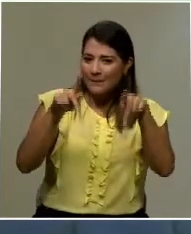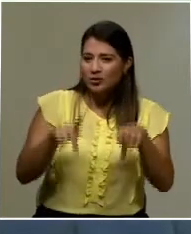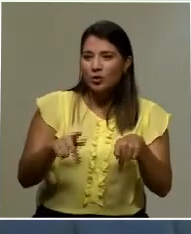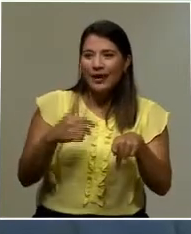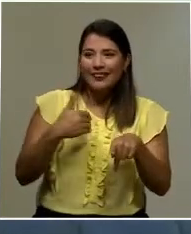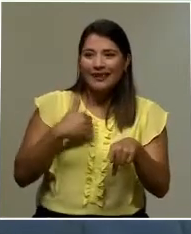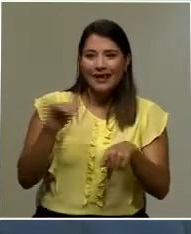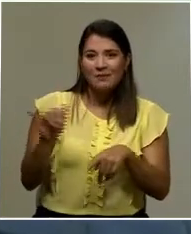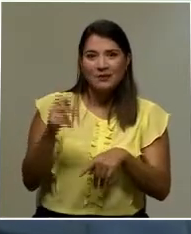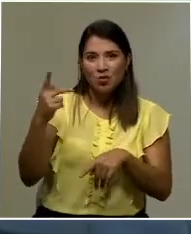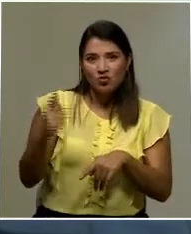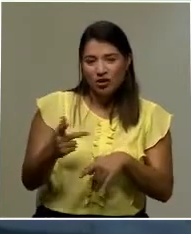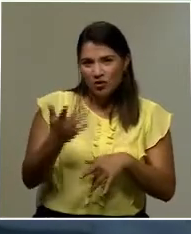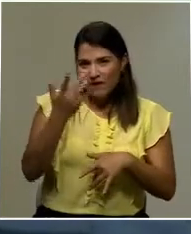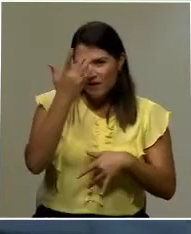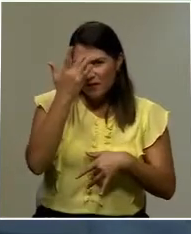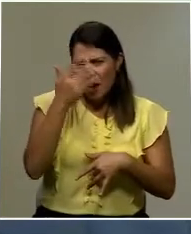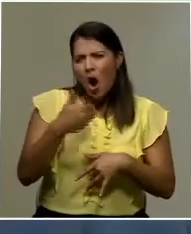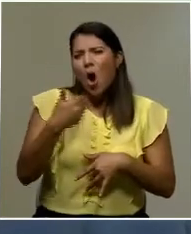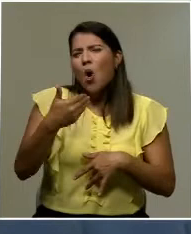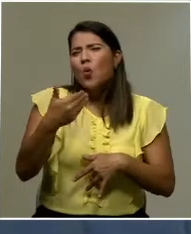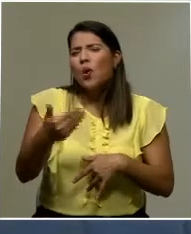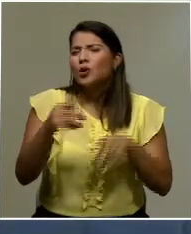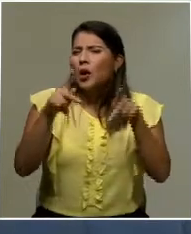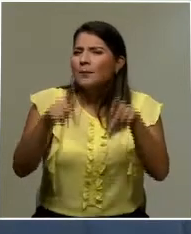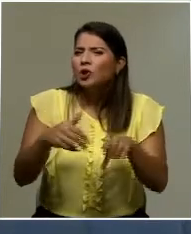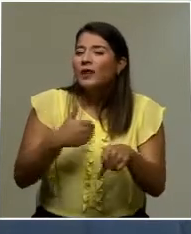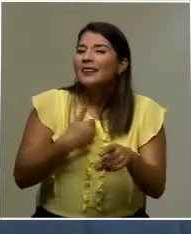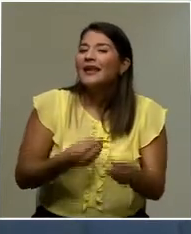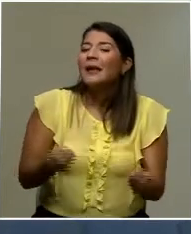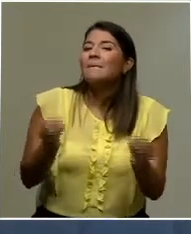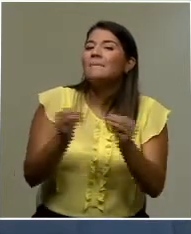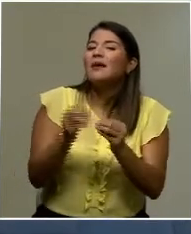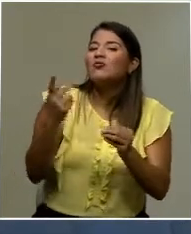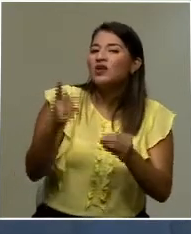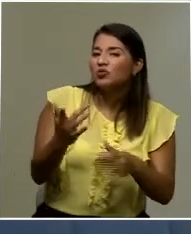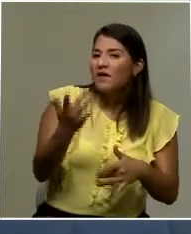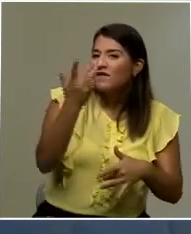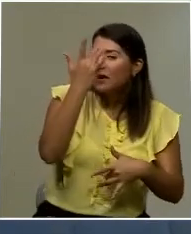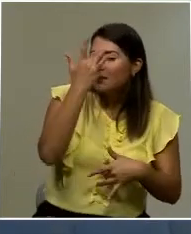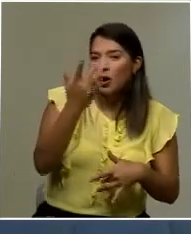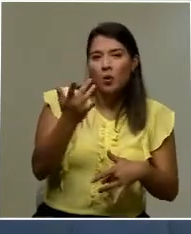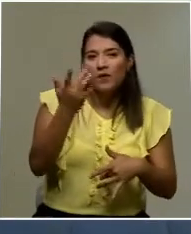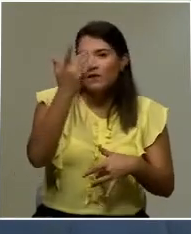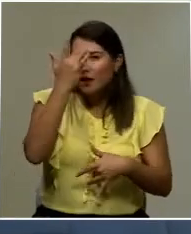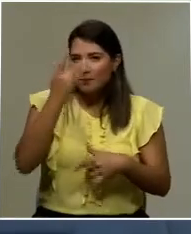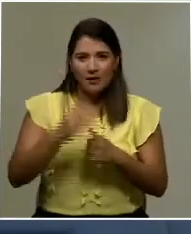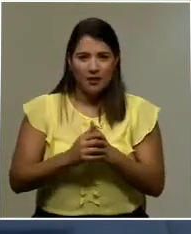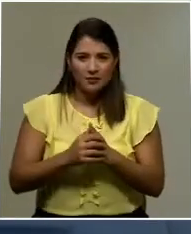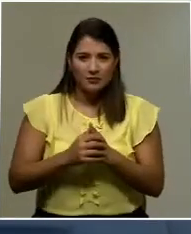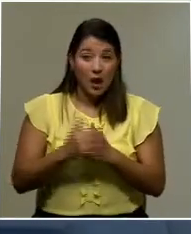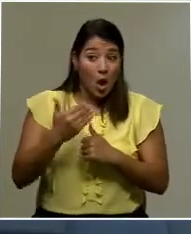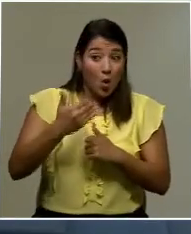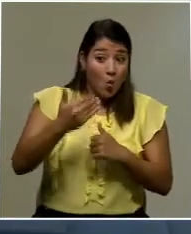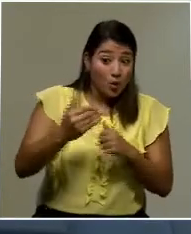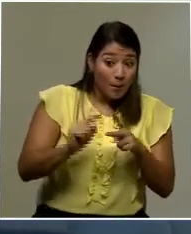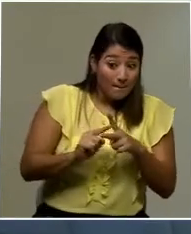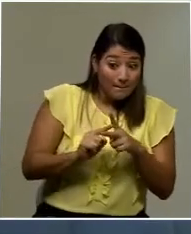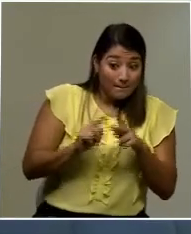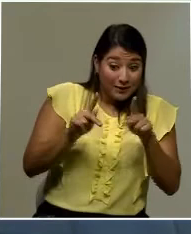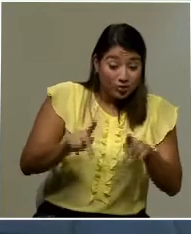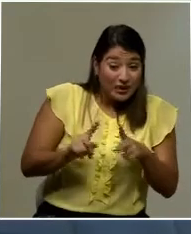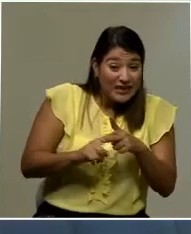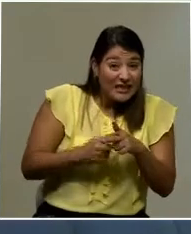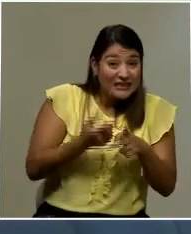contagiosa. ¿Cuándo hay más contagiosidad en un enfermo de COVID? ¿Al inicio, durante, al final de la